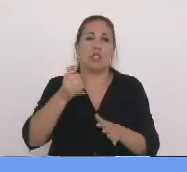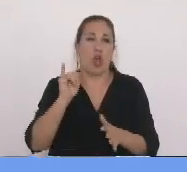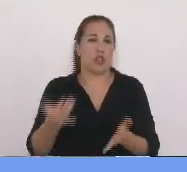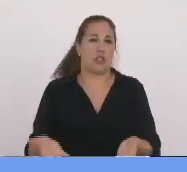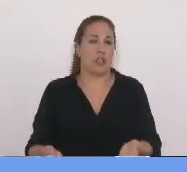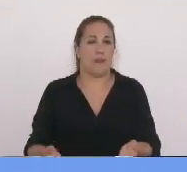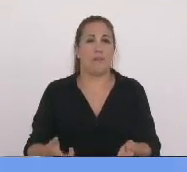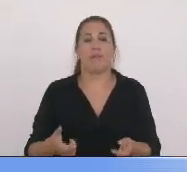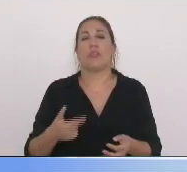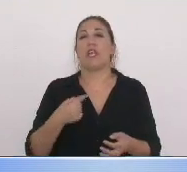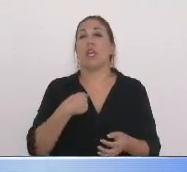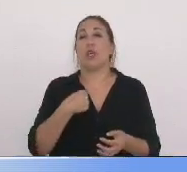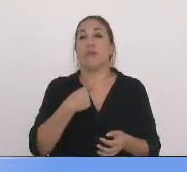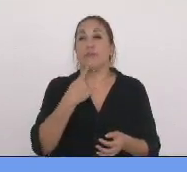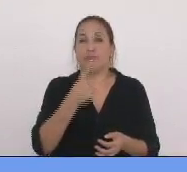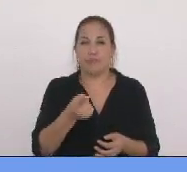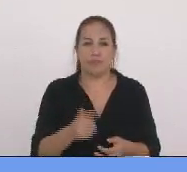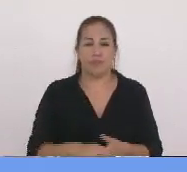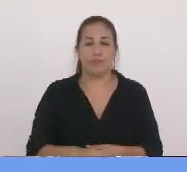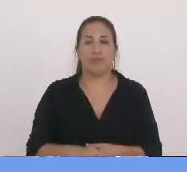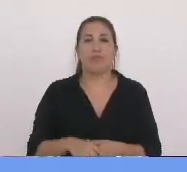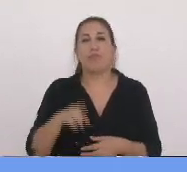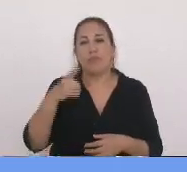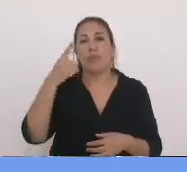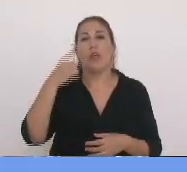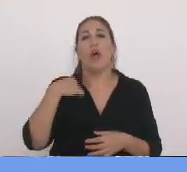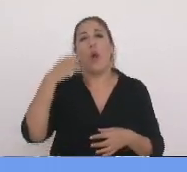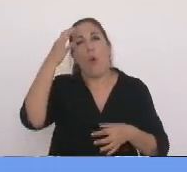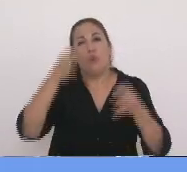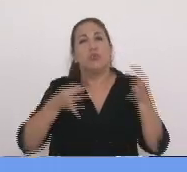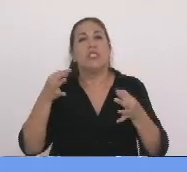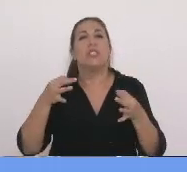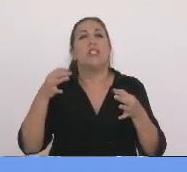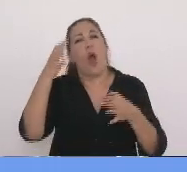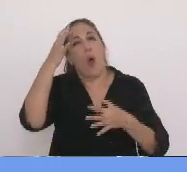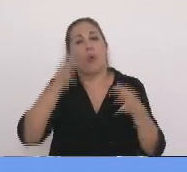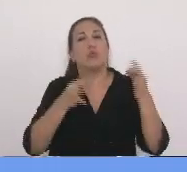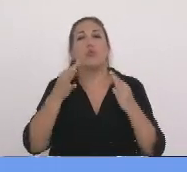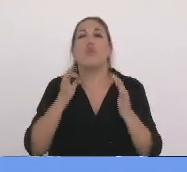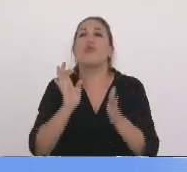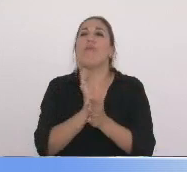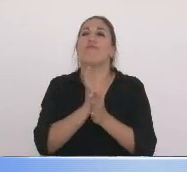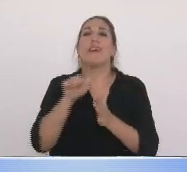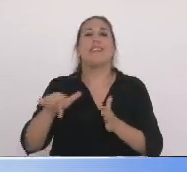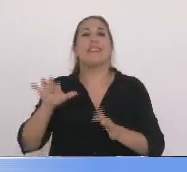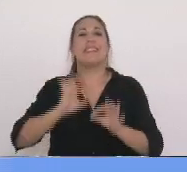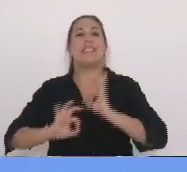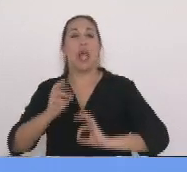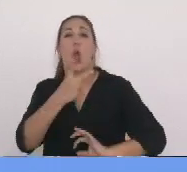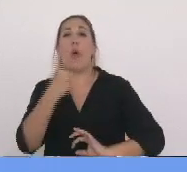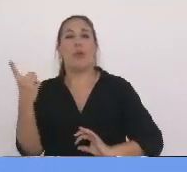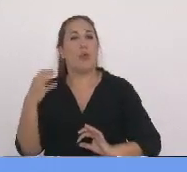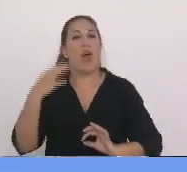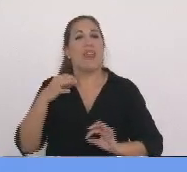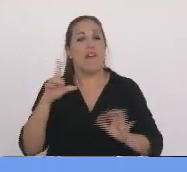resaltó que construir una justicia acorde al siglo 21 implica como